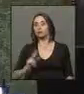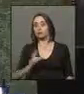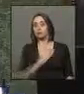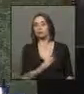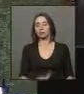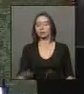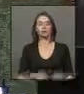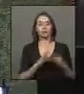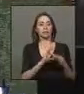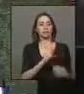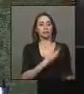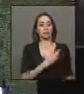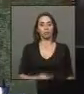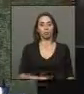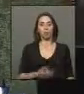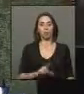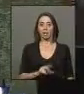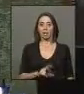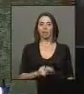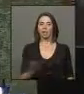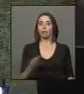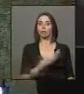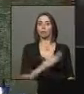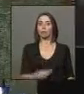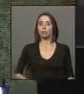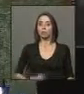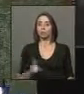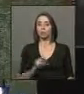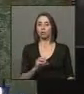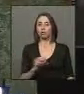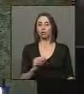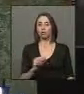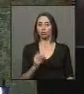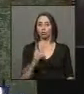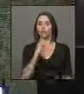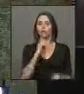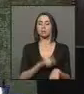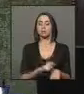Gracias, diputado Aguilero. Tiene la palabra el diputado Eduardo Soto por tres minutos.